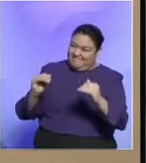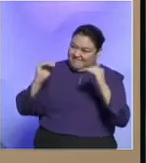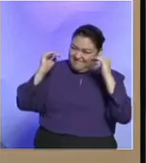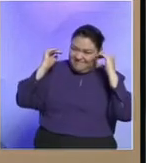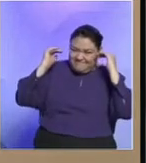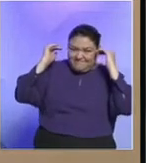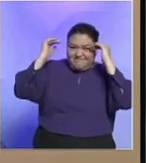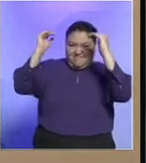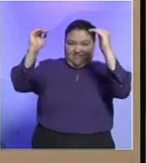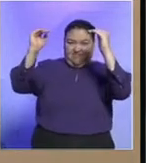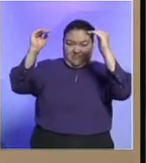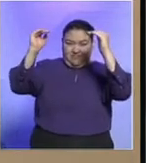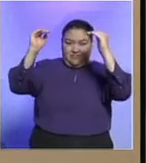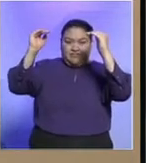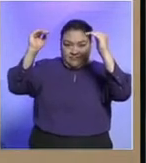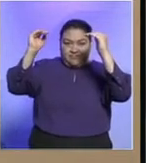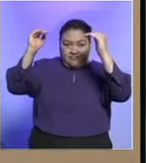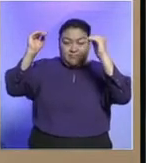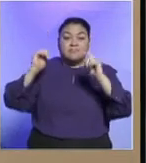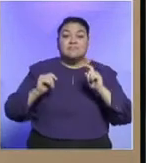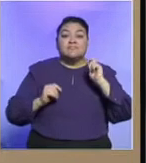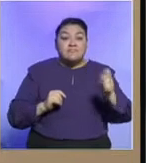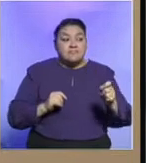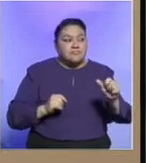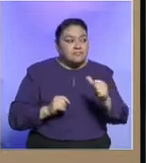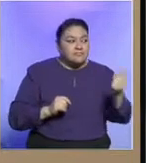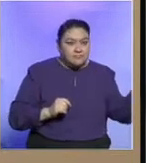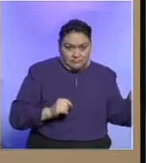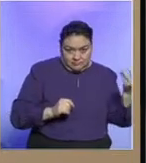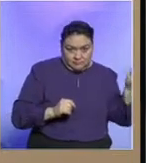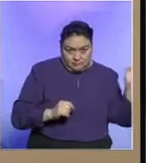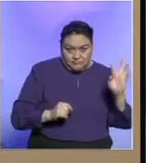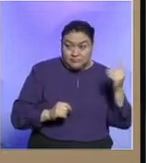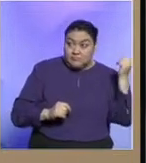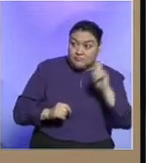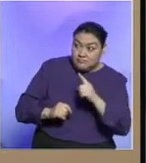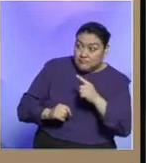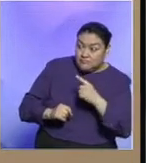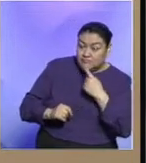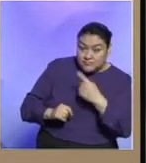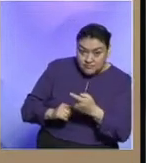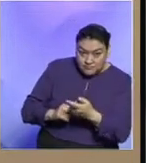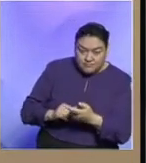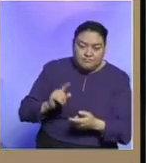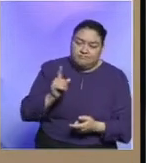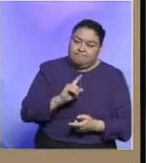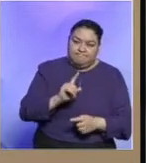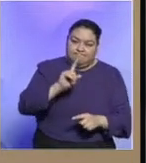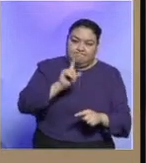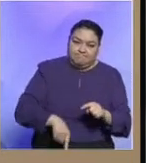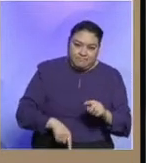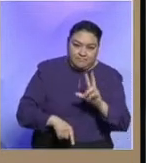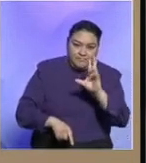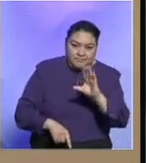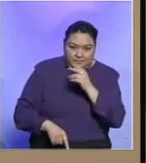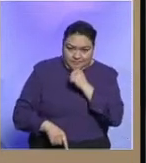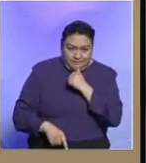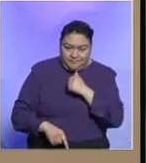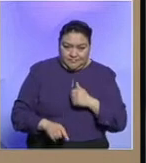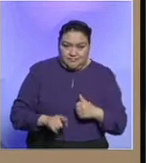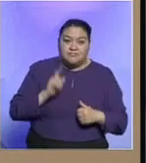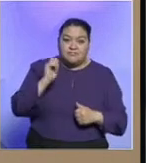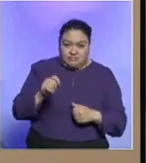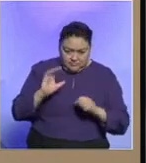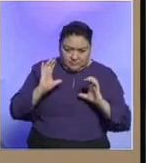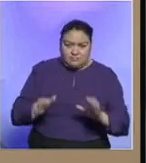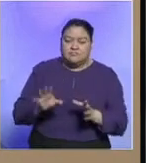y a raíz de ello, pues hay una constitución vigente con modificaciones